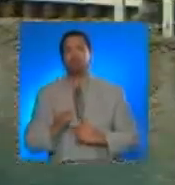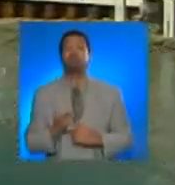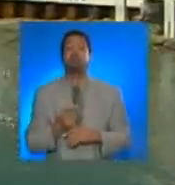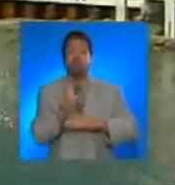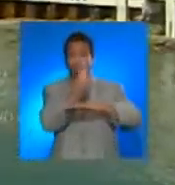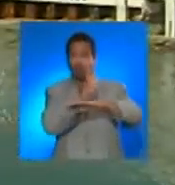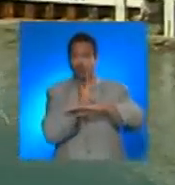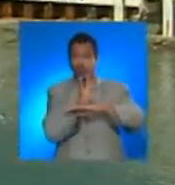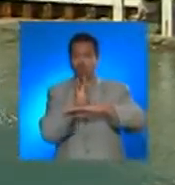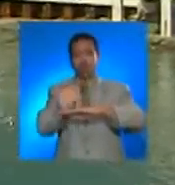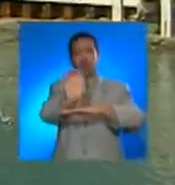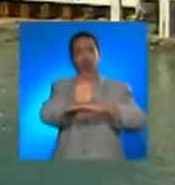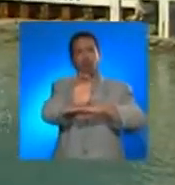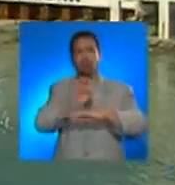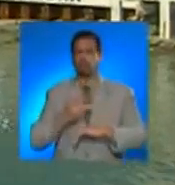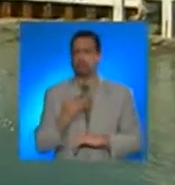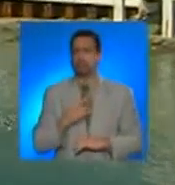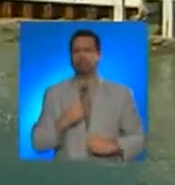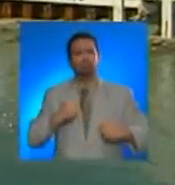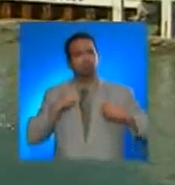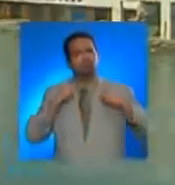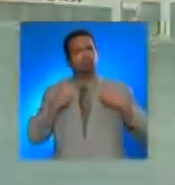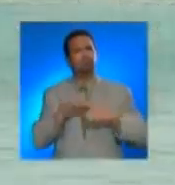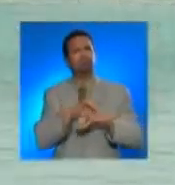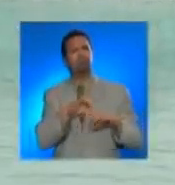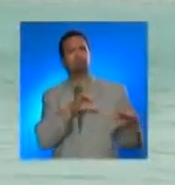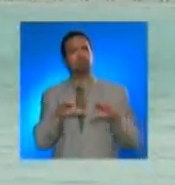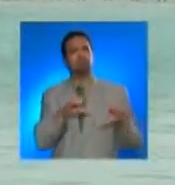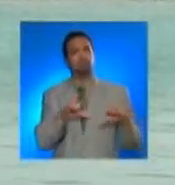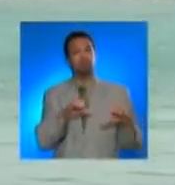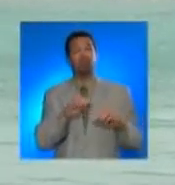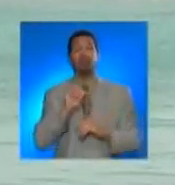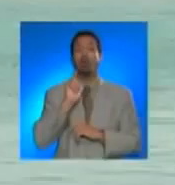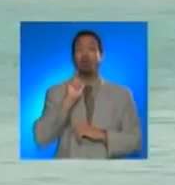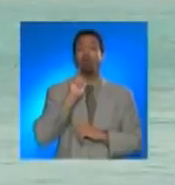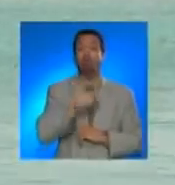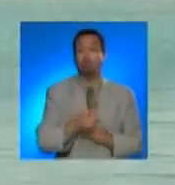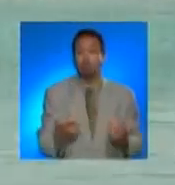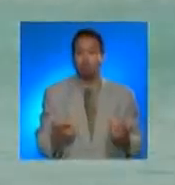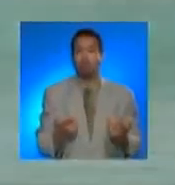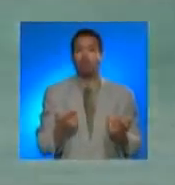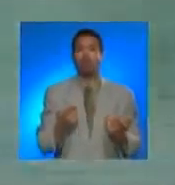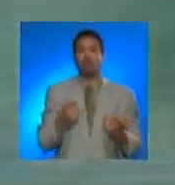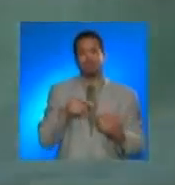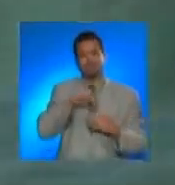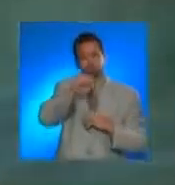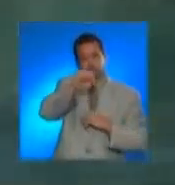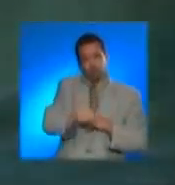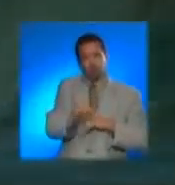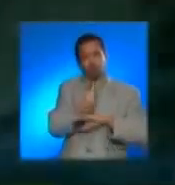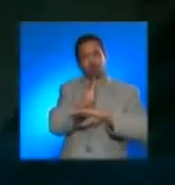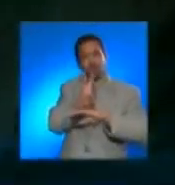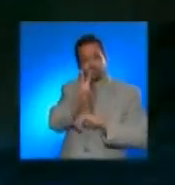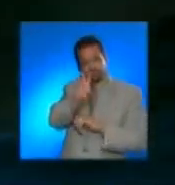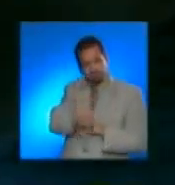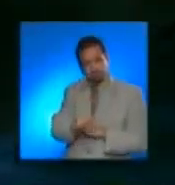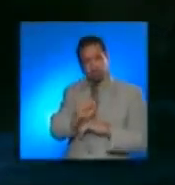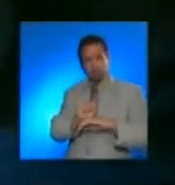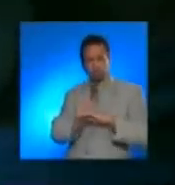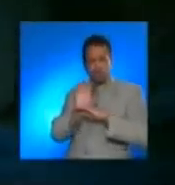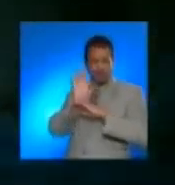Santa Cruz, el terremoto también se sintió con fuerza. En Frederiksted, después de haber sentido el terremoto, el mar se empezó a